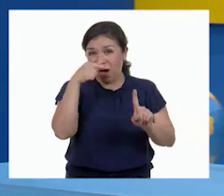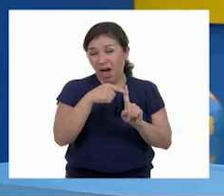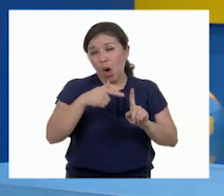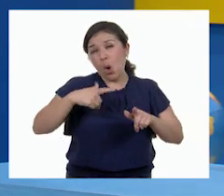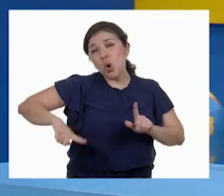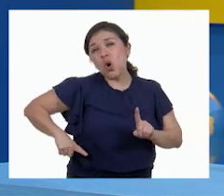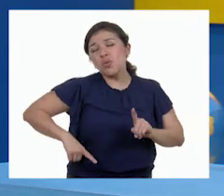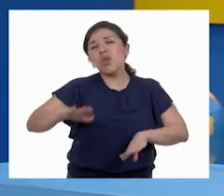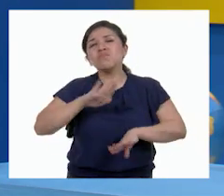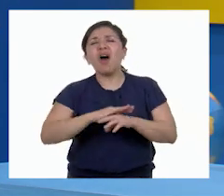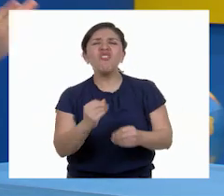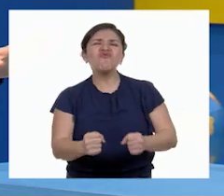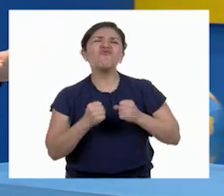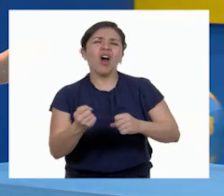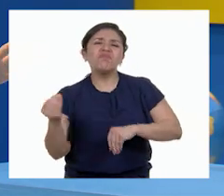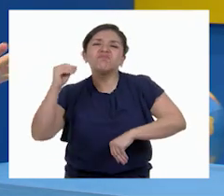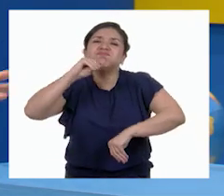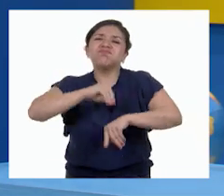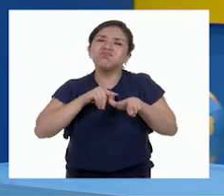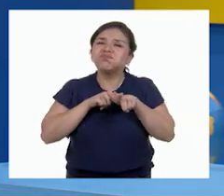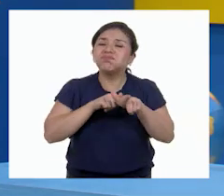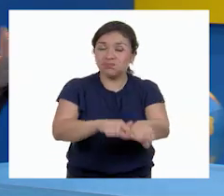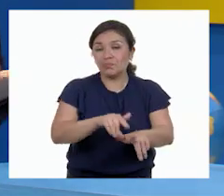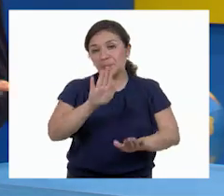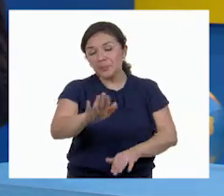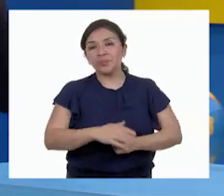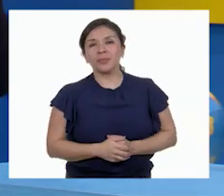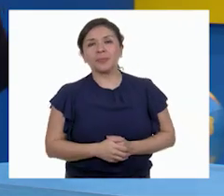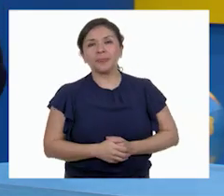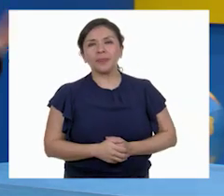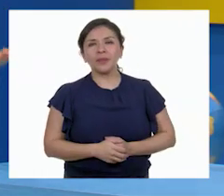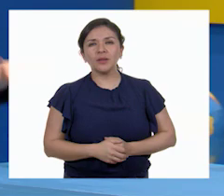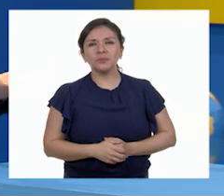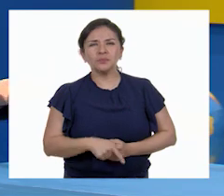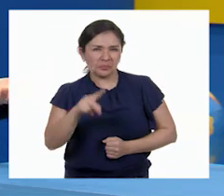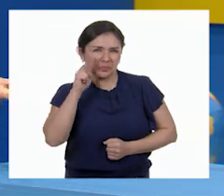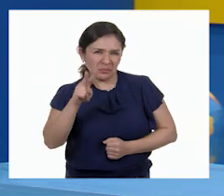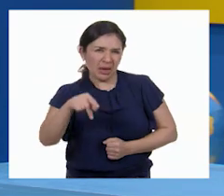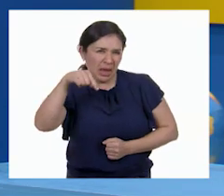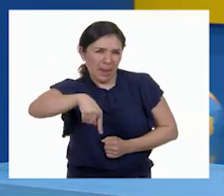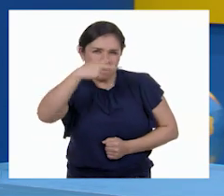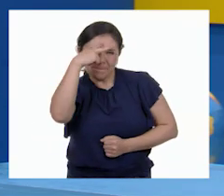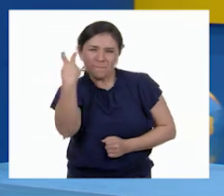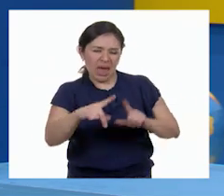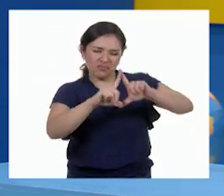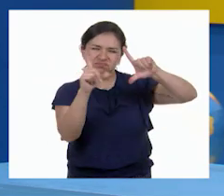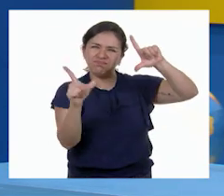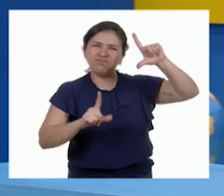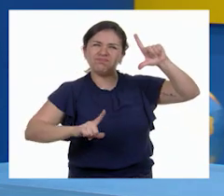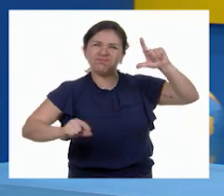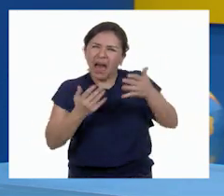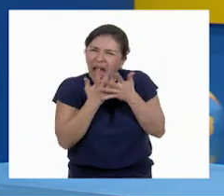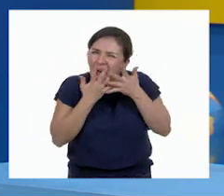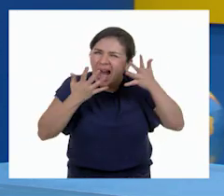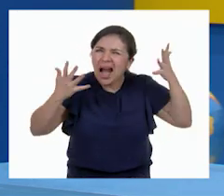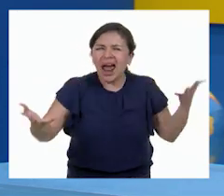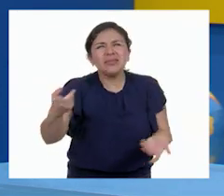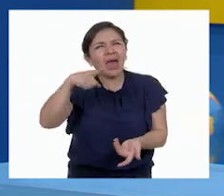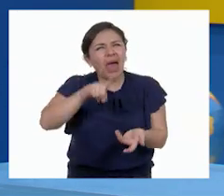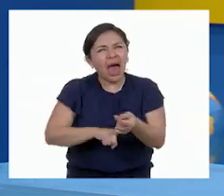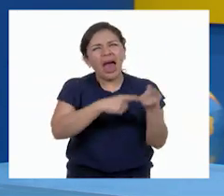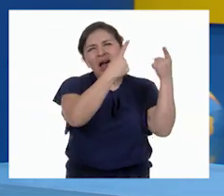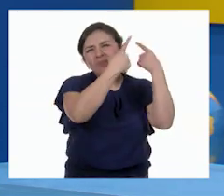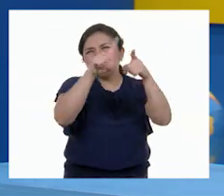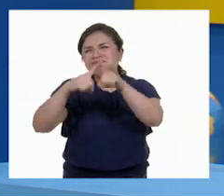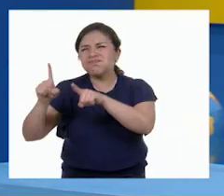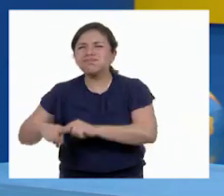pudiera consolidarse. Ahora bien, en un territorio tan grande como el de nuestro país y ante la inmensa